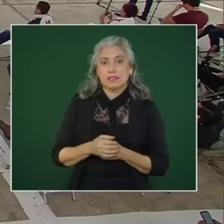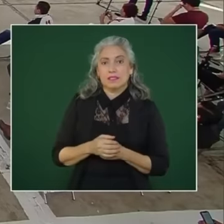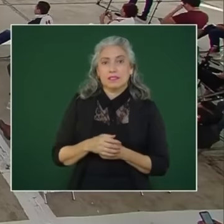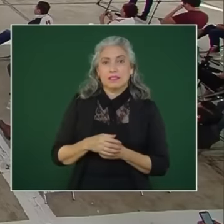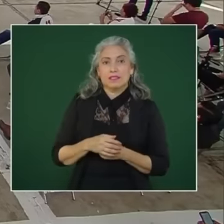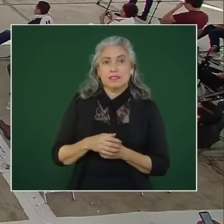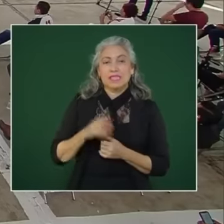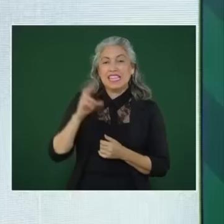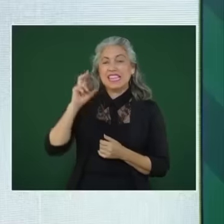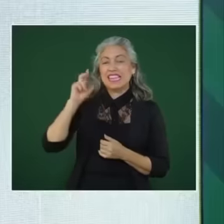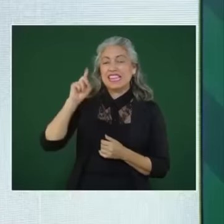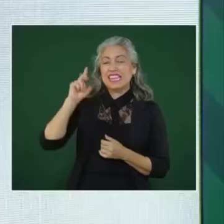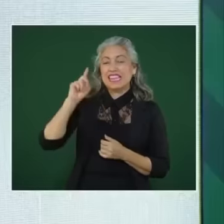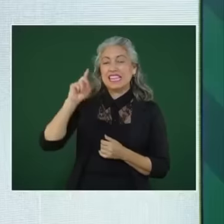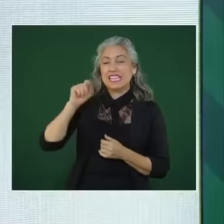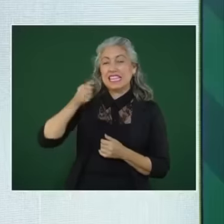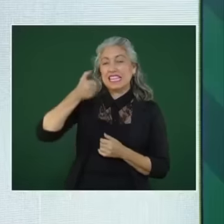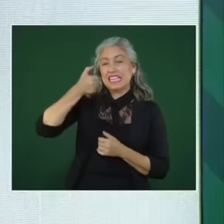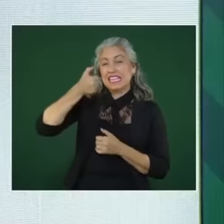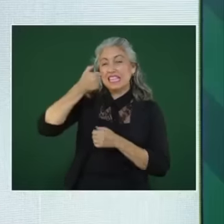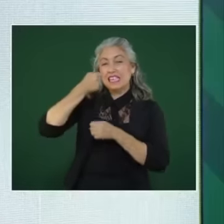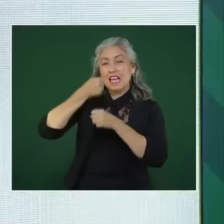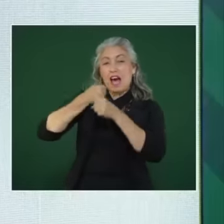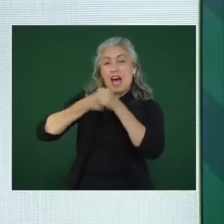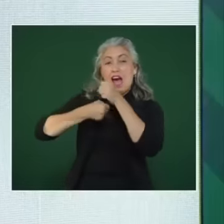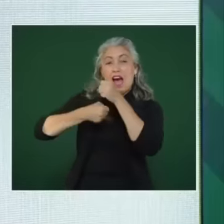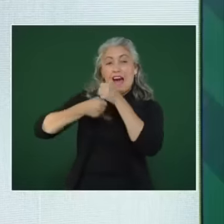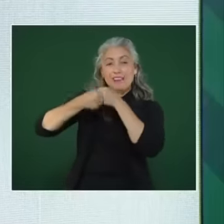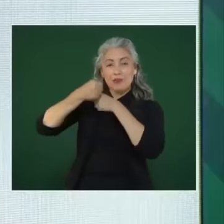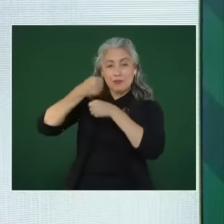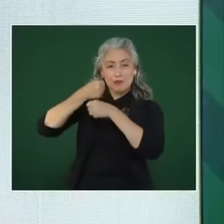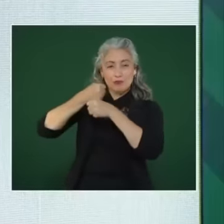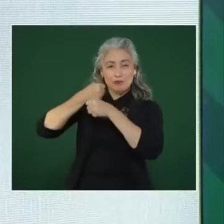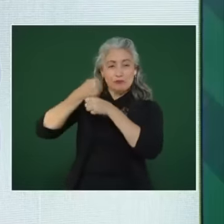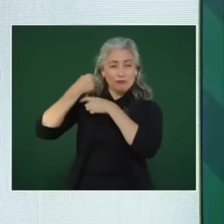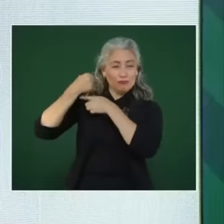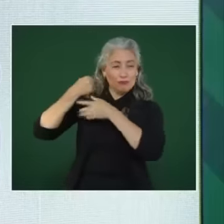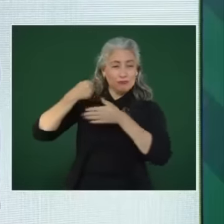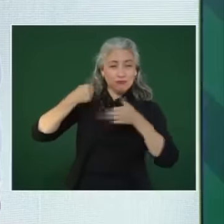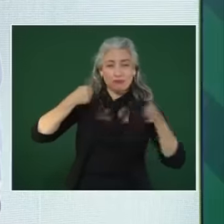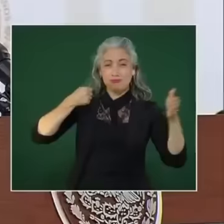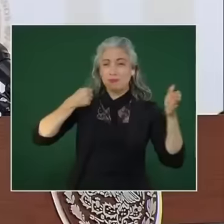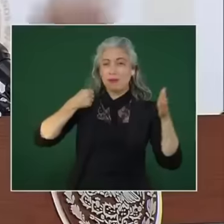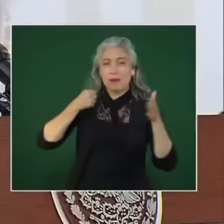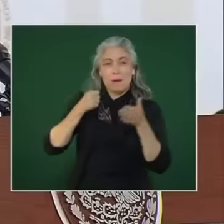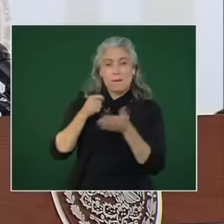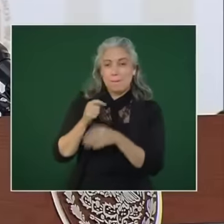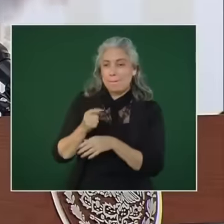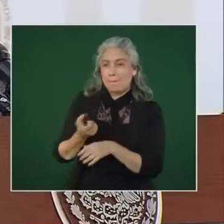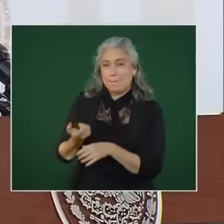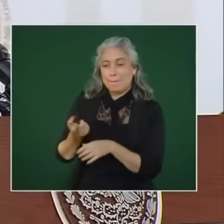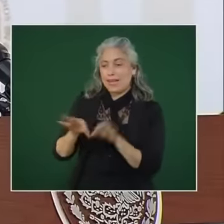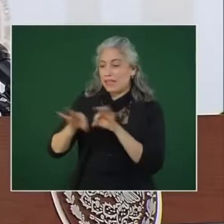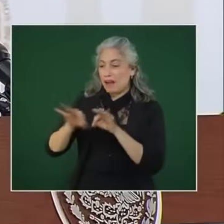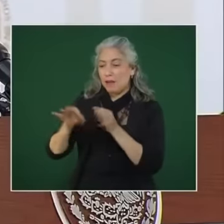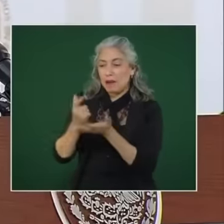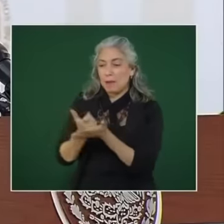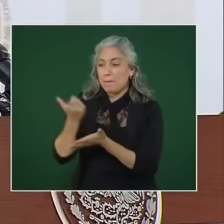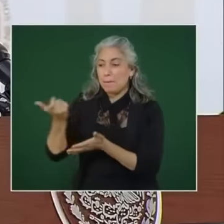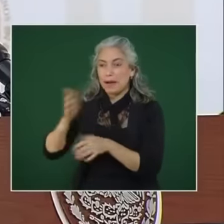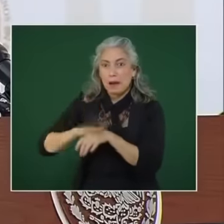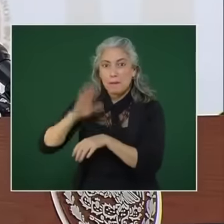36 años sin aumentos de salarios. Se perdió en todo el periodo neoliberal